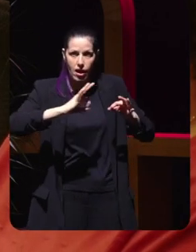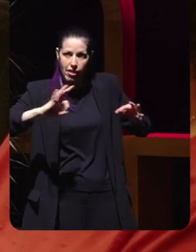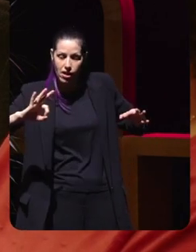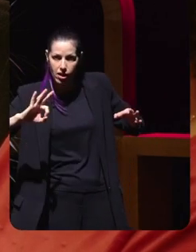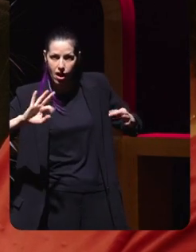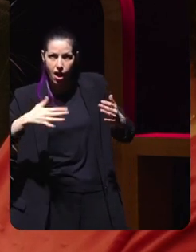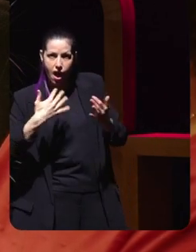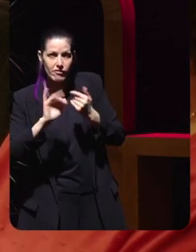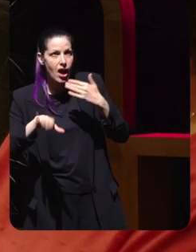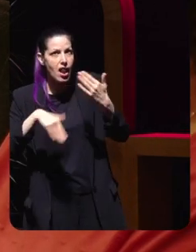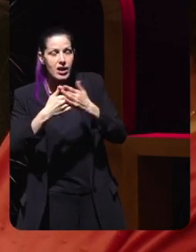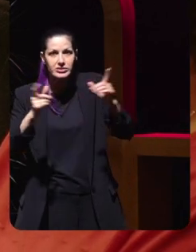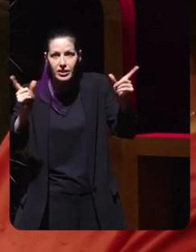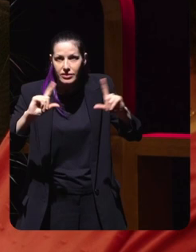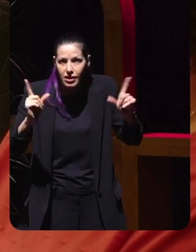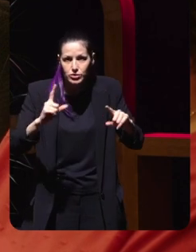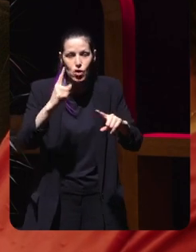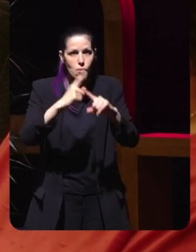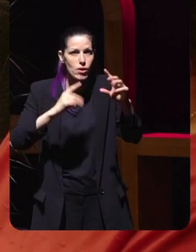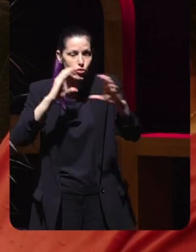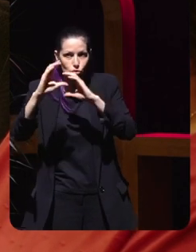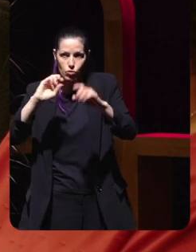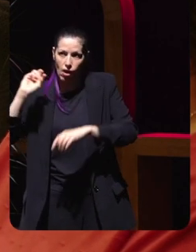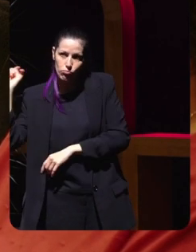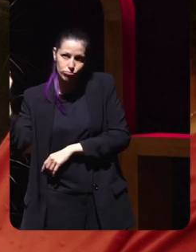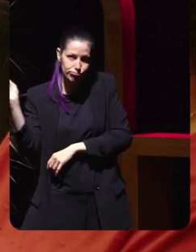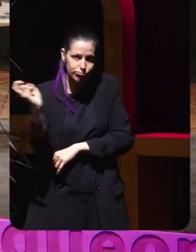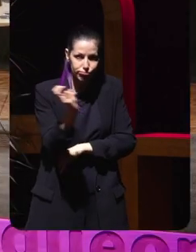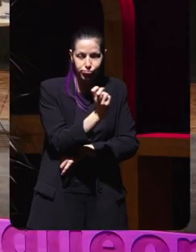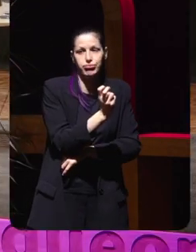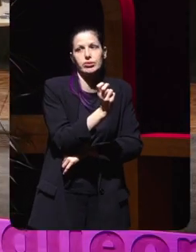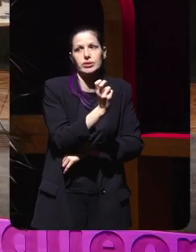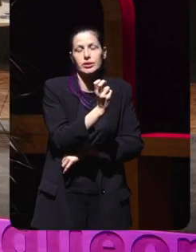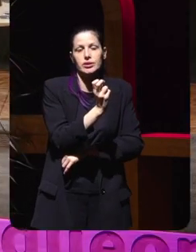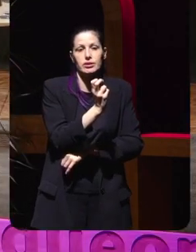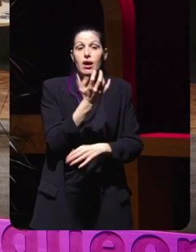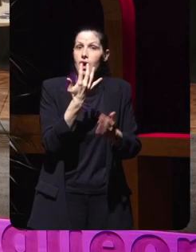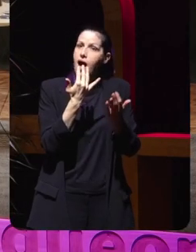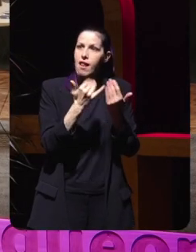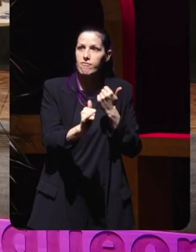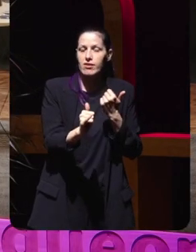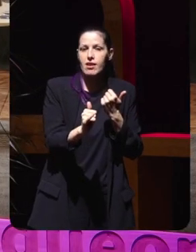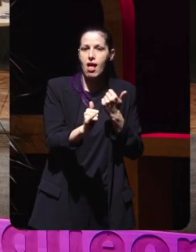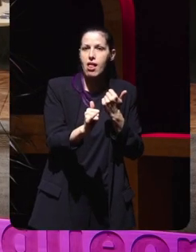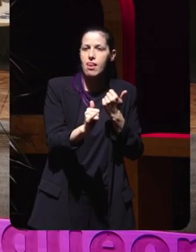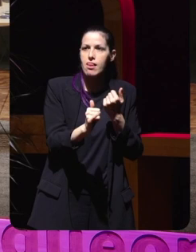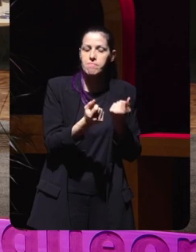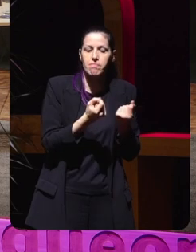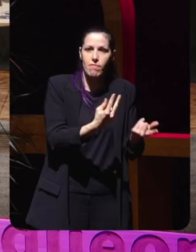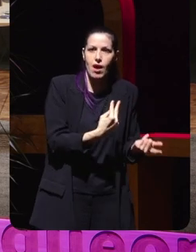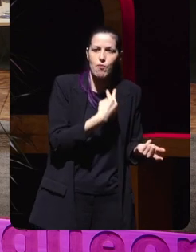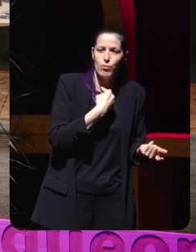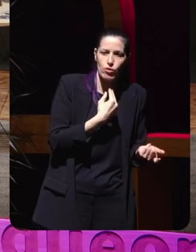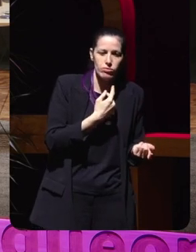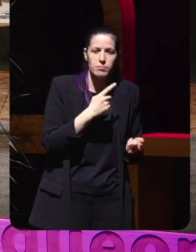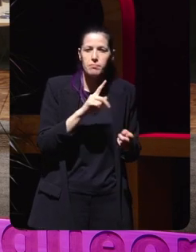en televisión Son medios y claro gracias No pues a eso porque aparte fisemos ese elemento Durante un